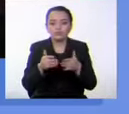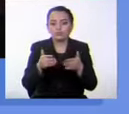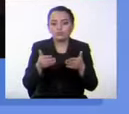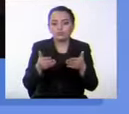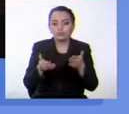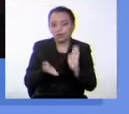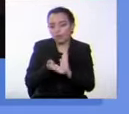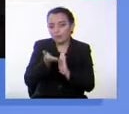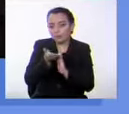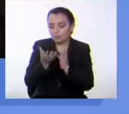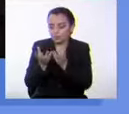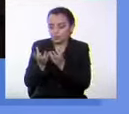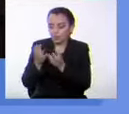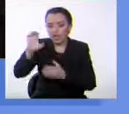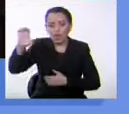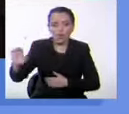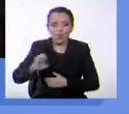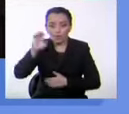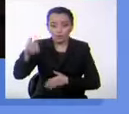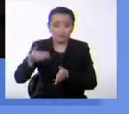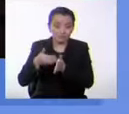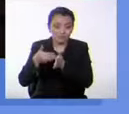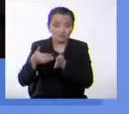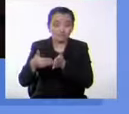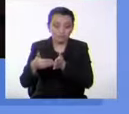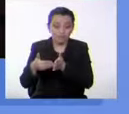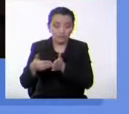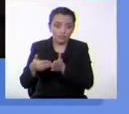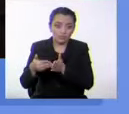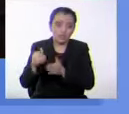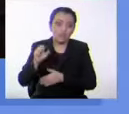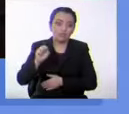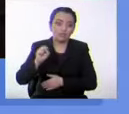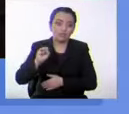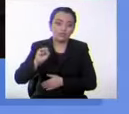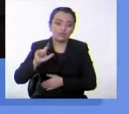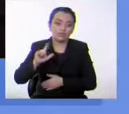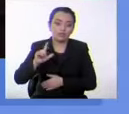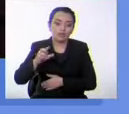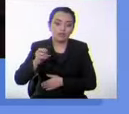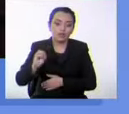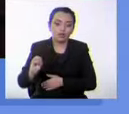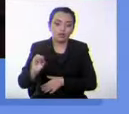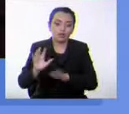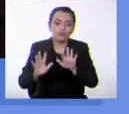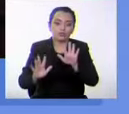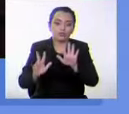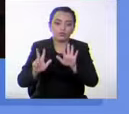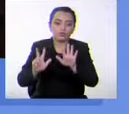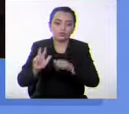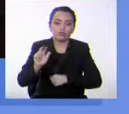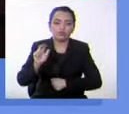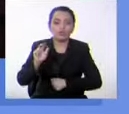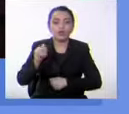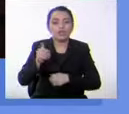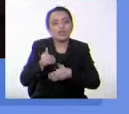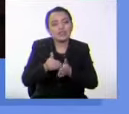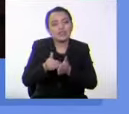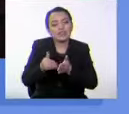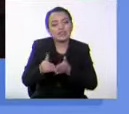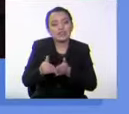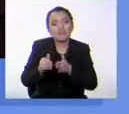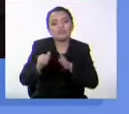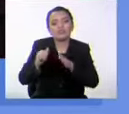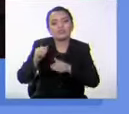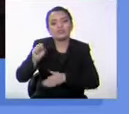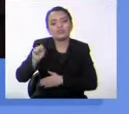en Europa a finales del siglo XVIII y principios del siglo XIX, en un contexto